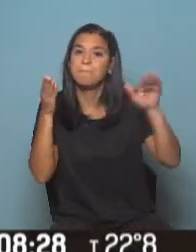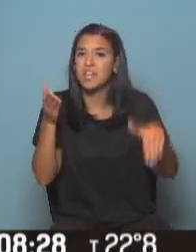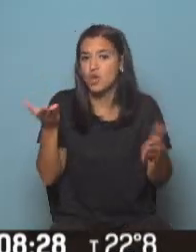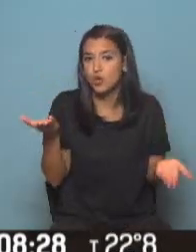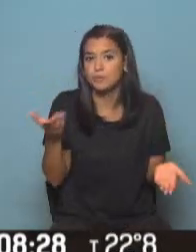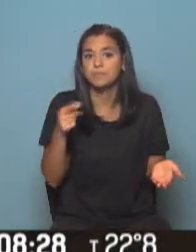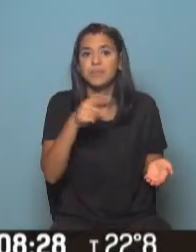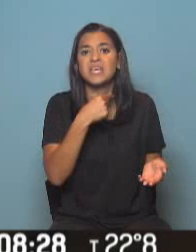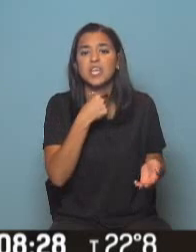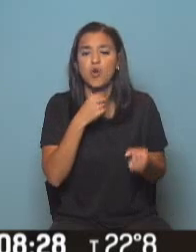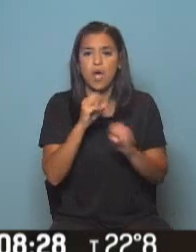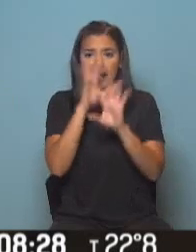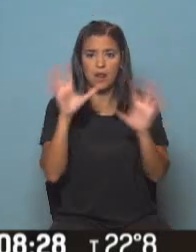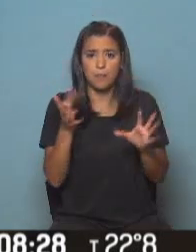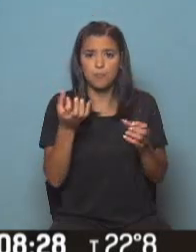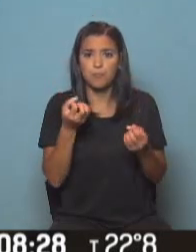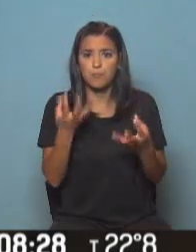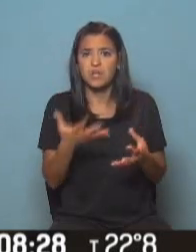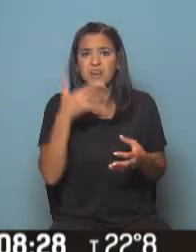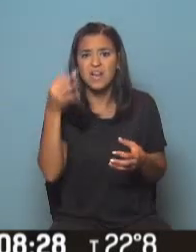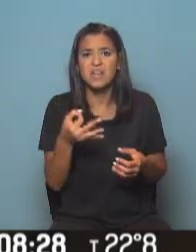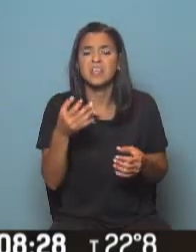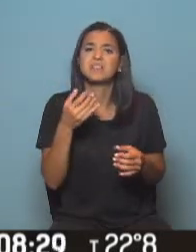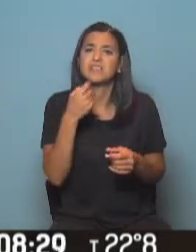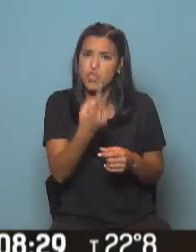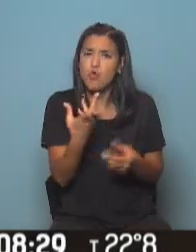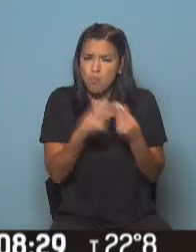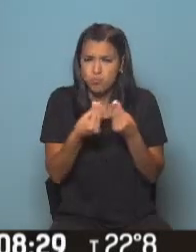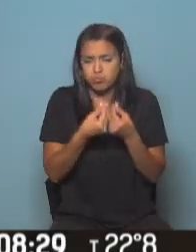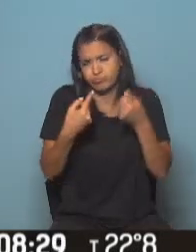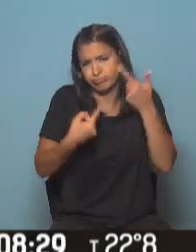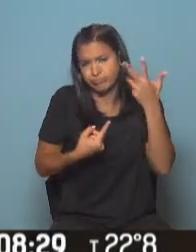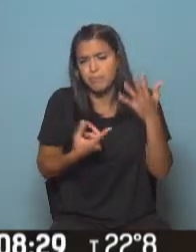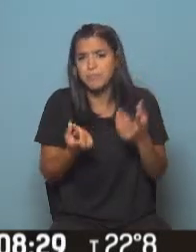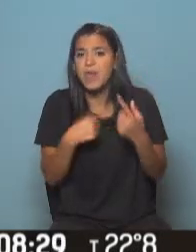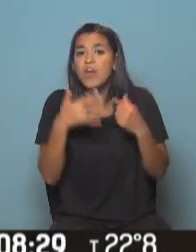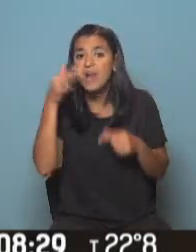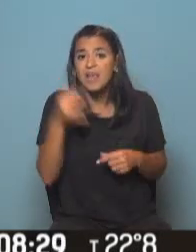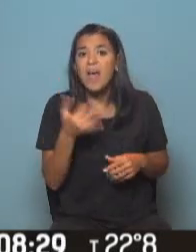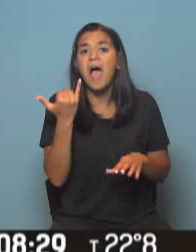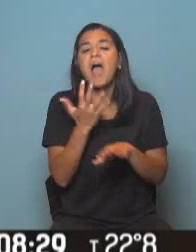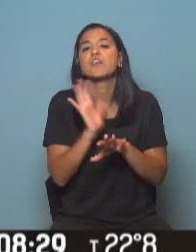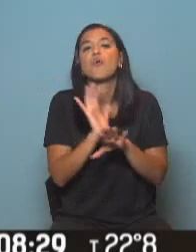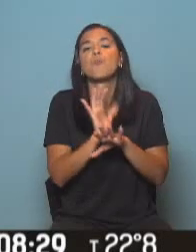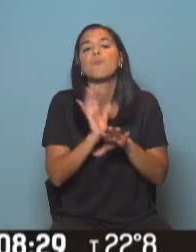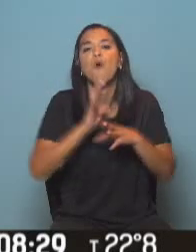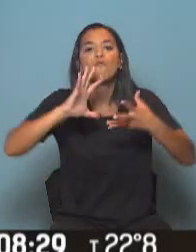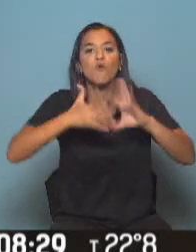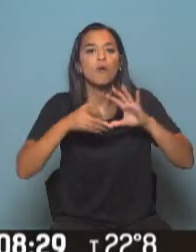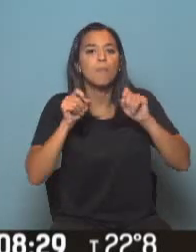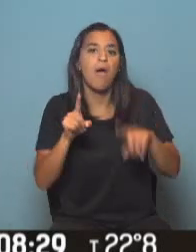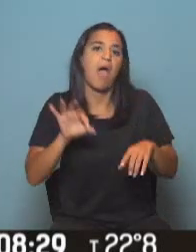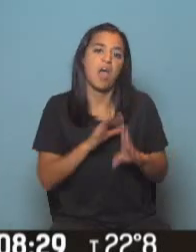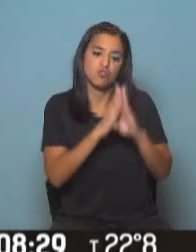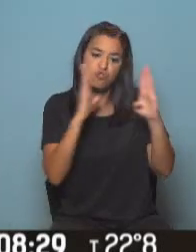eso te lo quiero aclarar Porque en realidad también se ha dicho mucho eso y la realidad es que hay una fórmula que se aplica año a